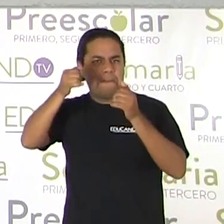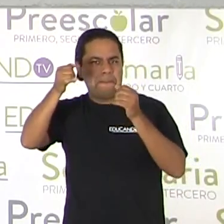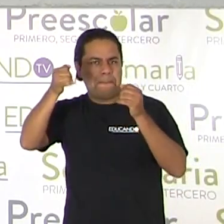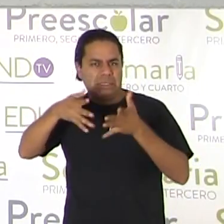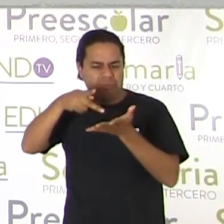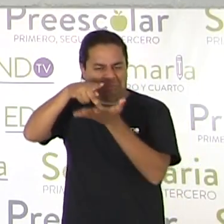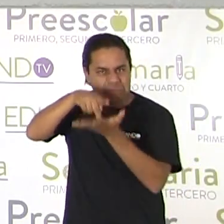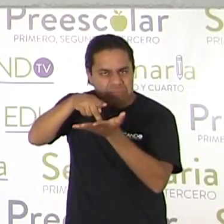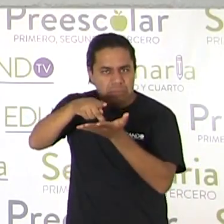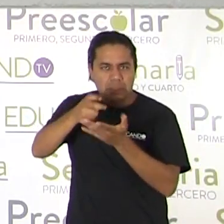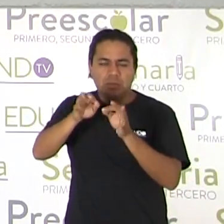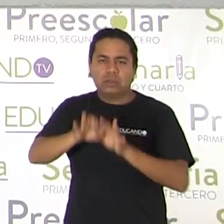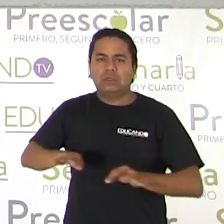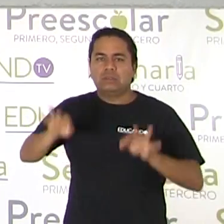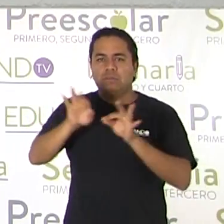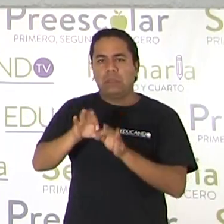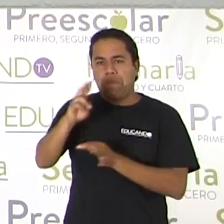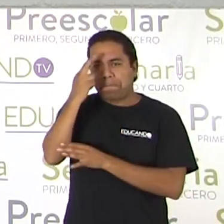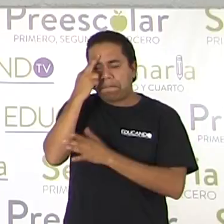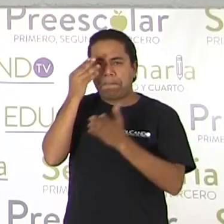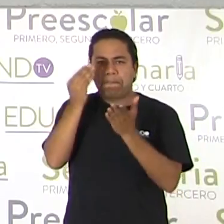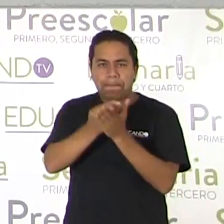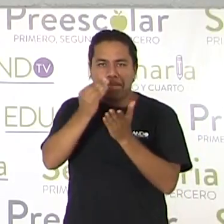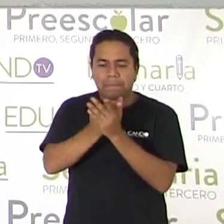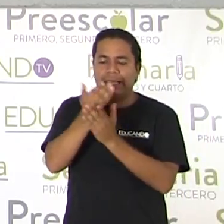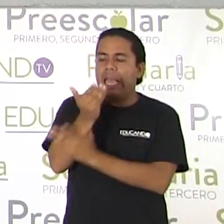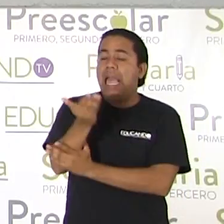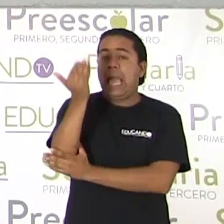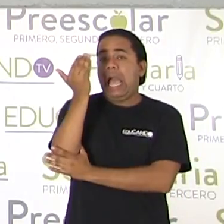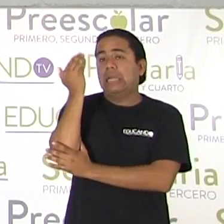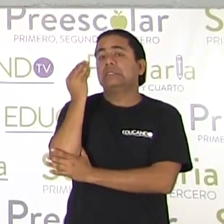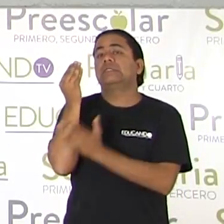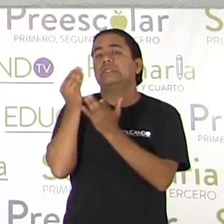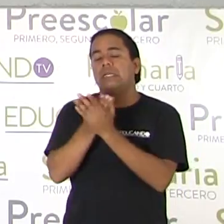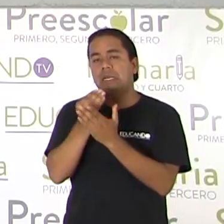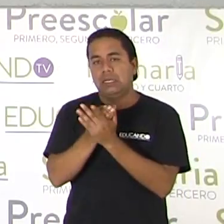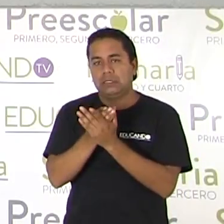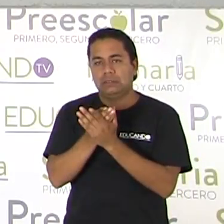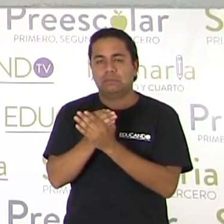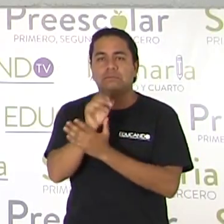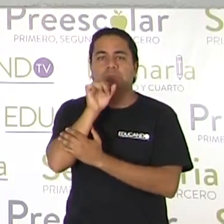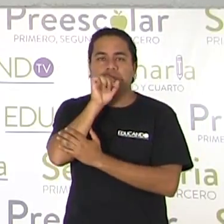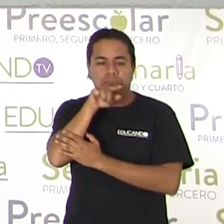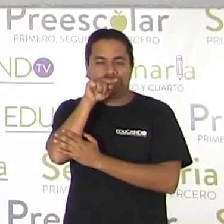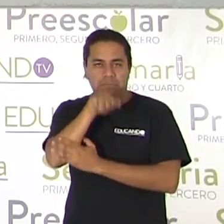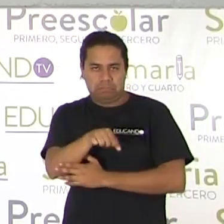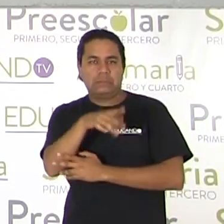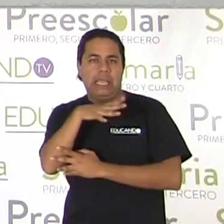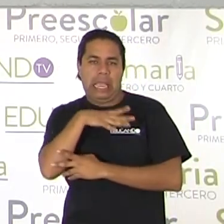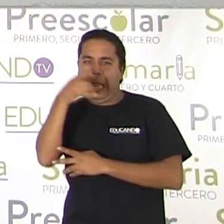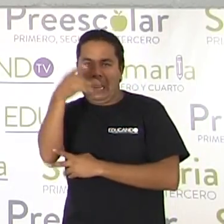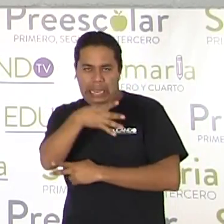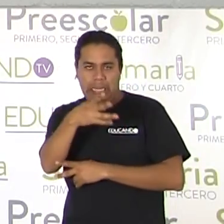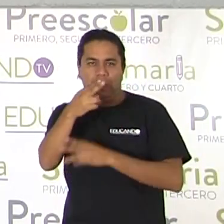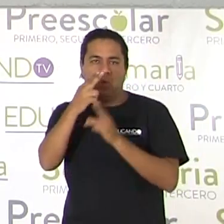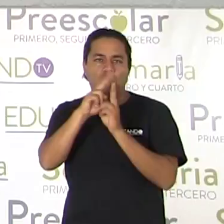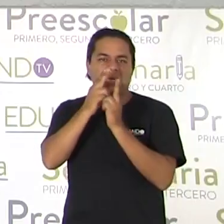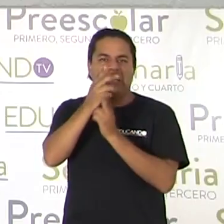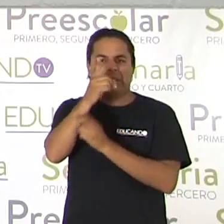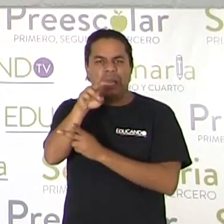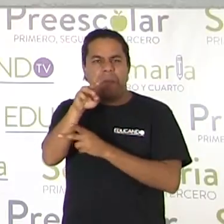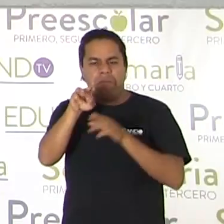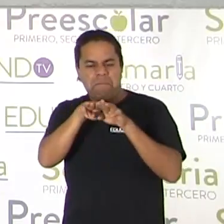es importante que recordemos lo que estuvimos viendo las sesiones anteriores. También estuvimos viendo unidades de medida. En